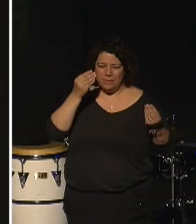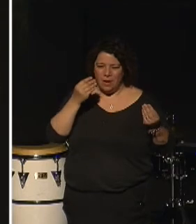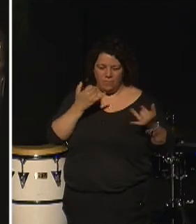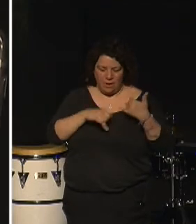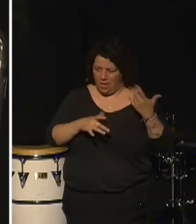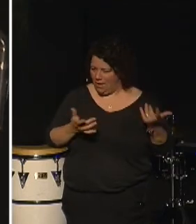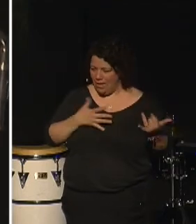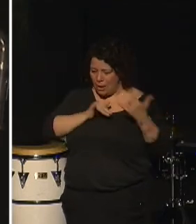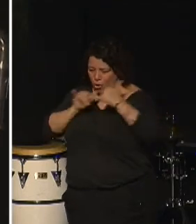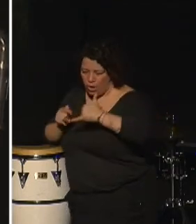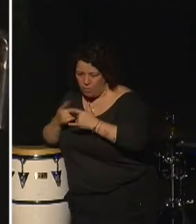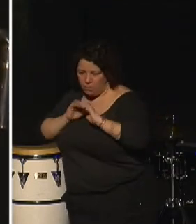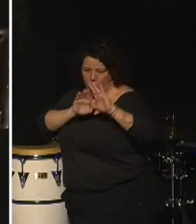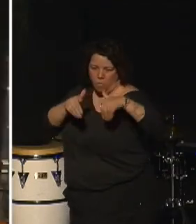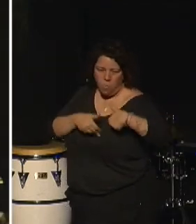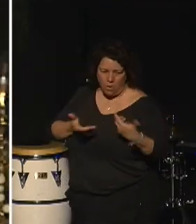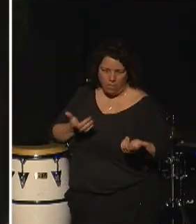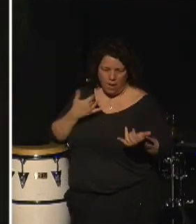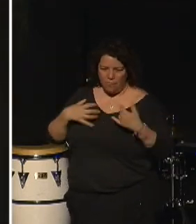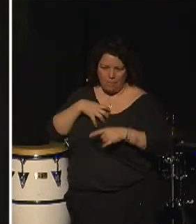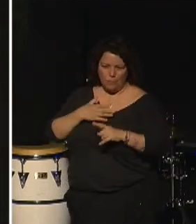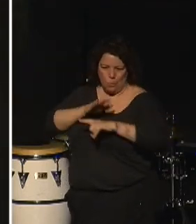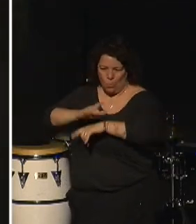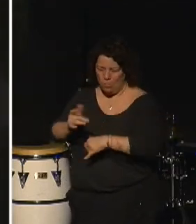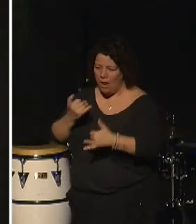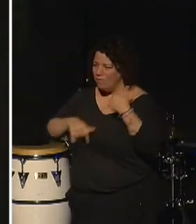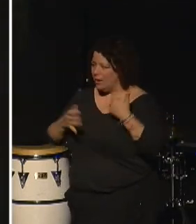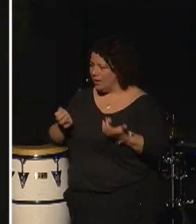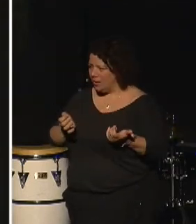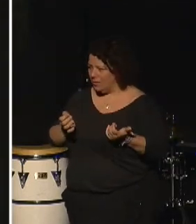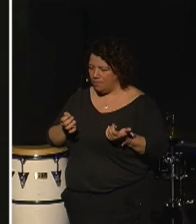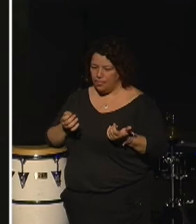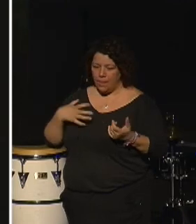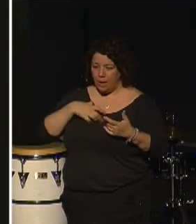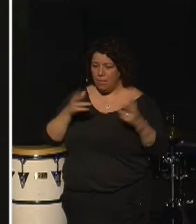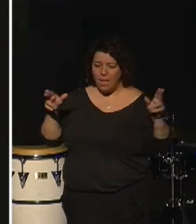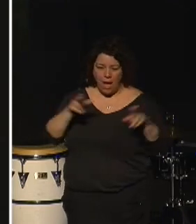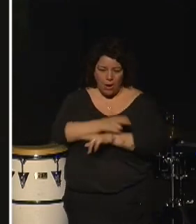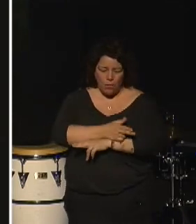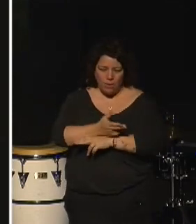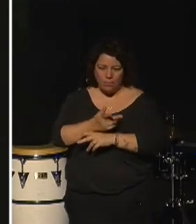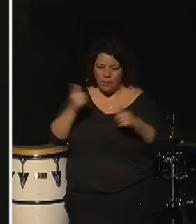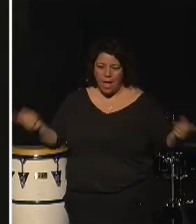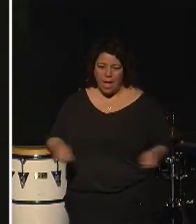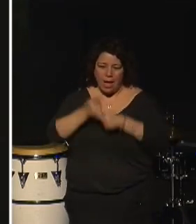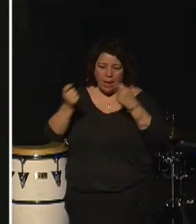llegábamos, de que nos teníamos que volver. ¿Qué ocurrió entonces? La campaña se anula, nos quedamos sin campaña